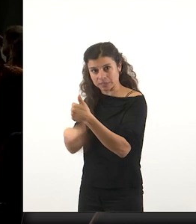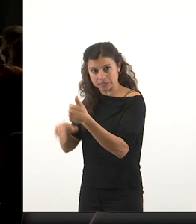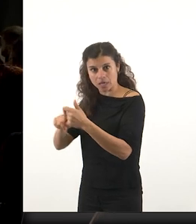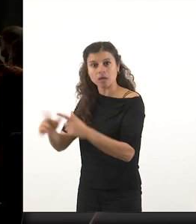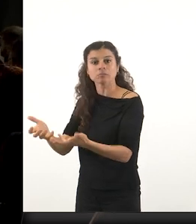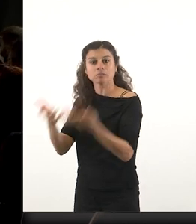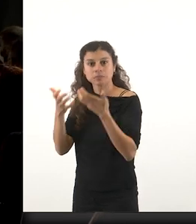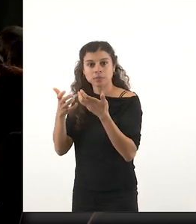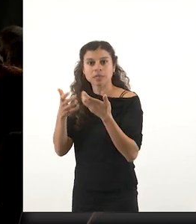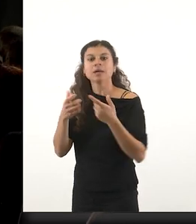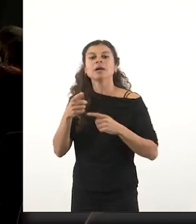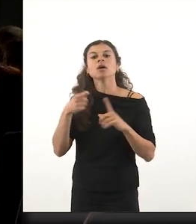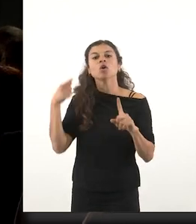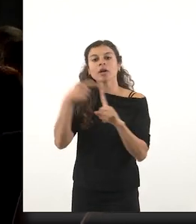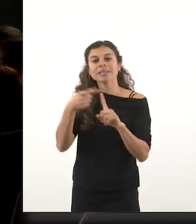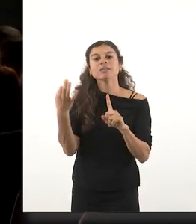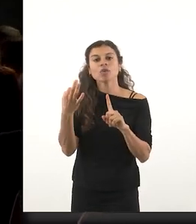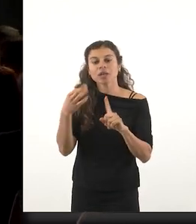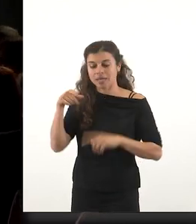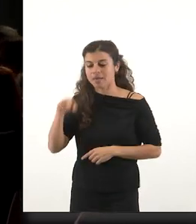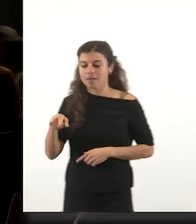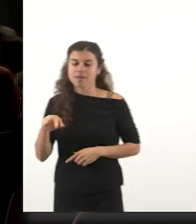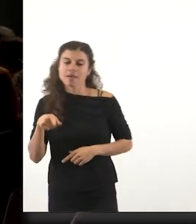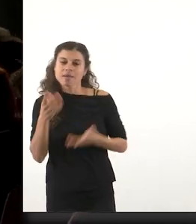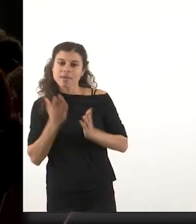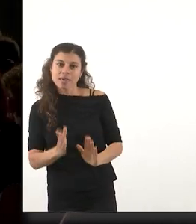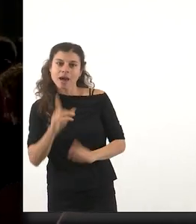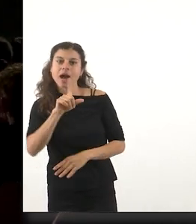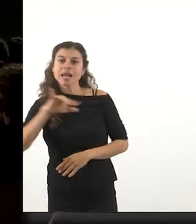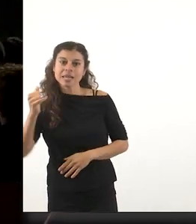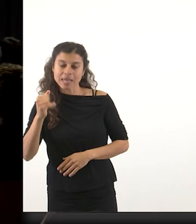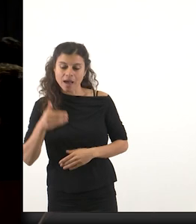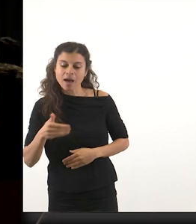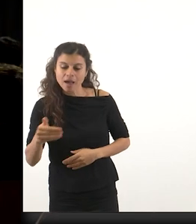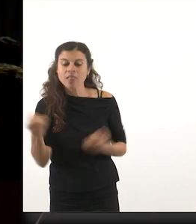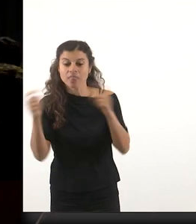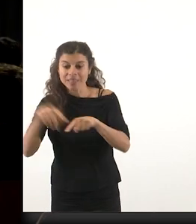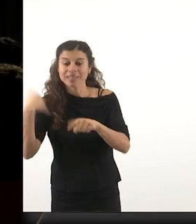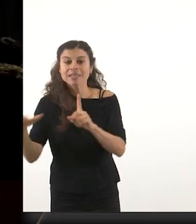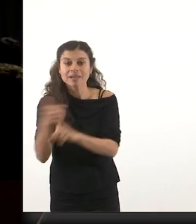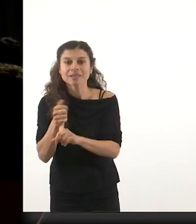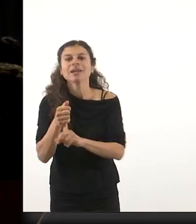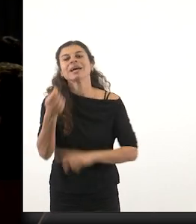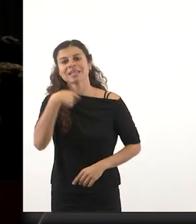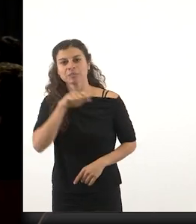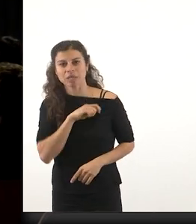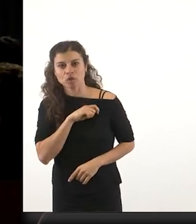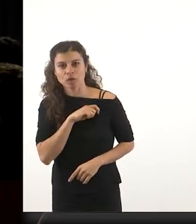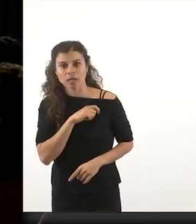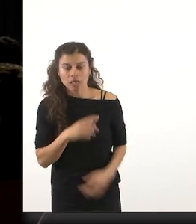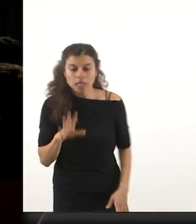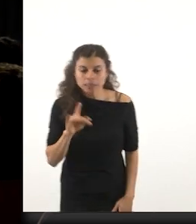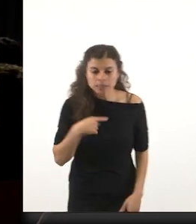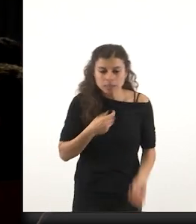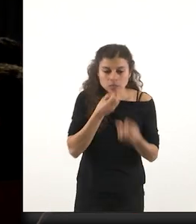darnos cita, sea una niña española. Claro que es político lo que hago, señora. Por eso tengo la ultraderecha con su bota militar en mi cuello jodiéndome